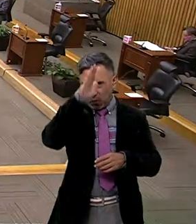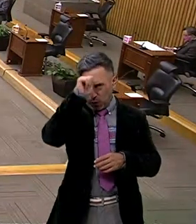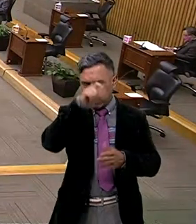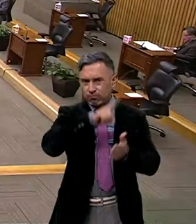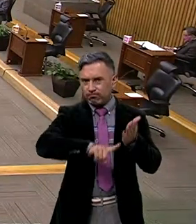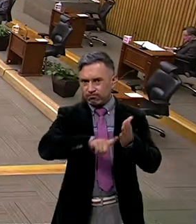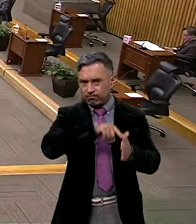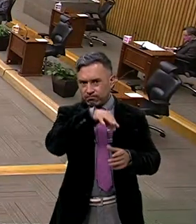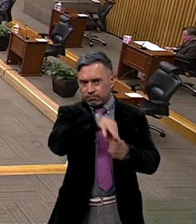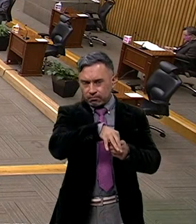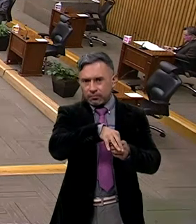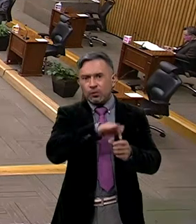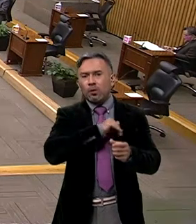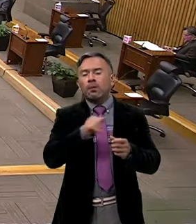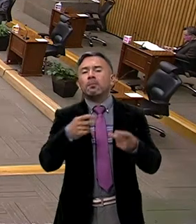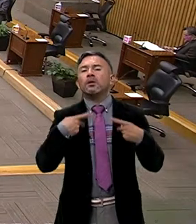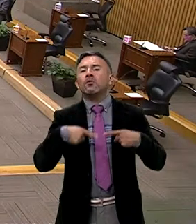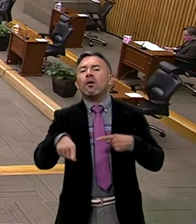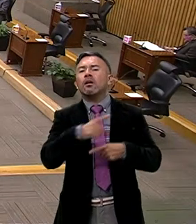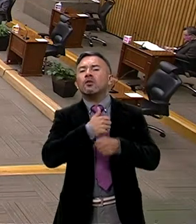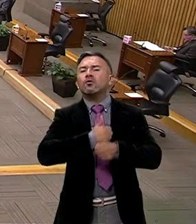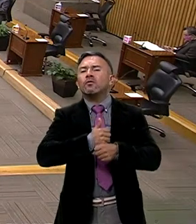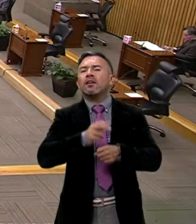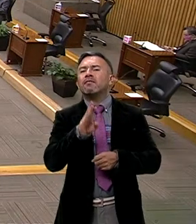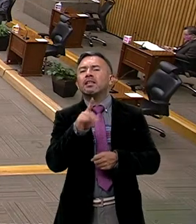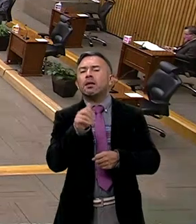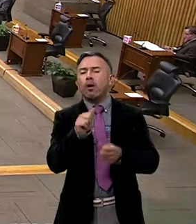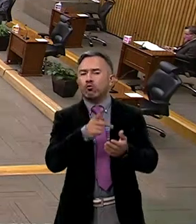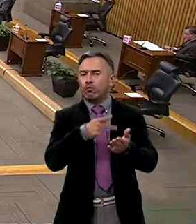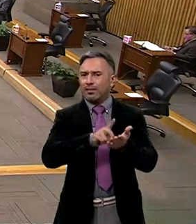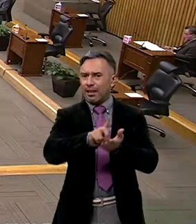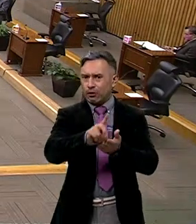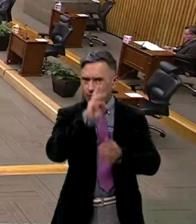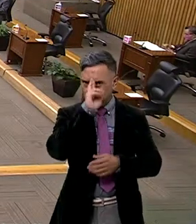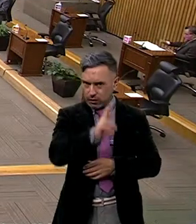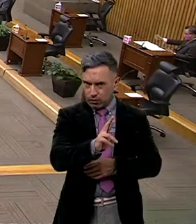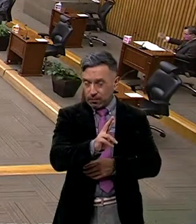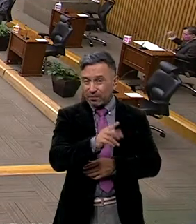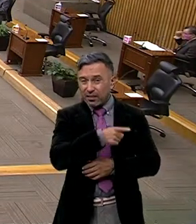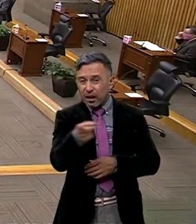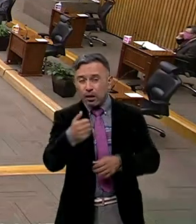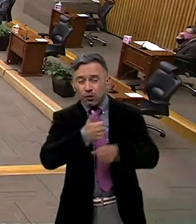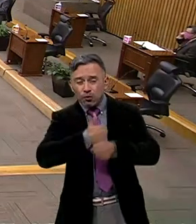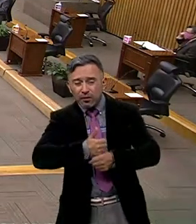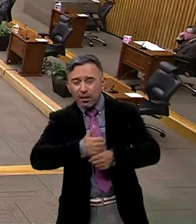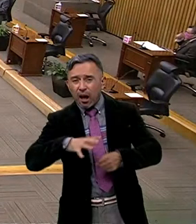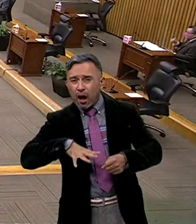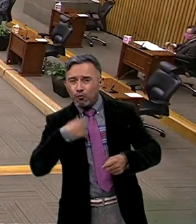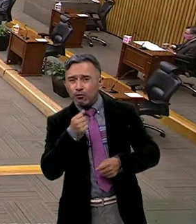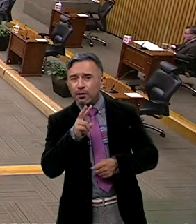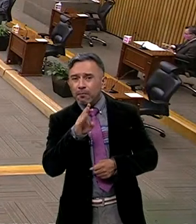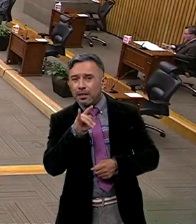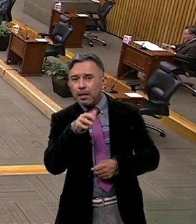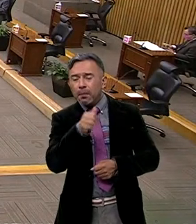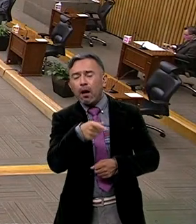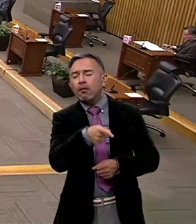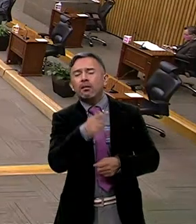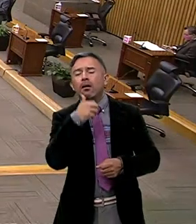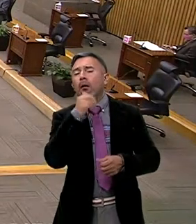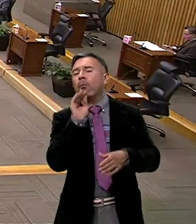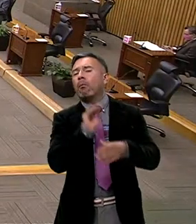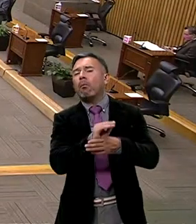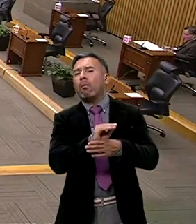derechos de las víctimas ahora quiere visibilizar por medio